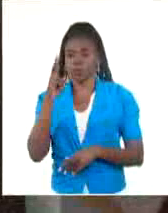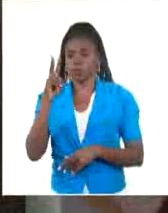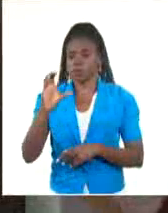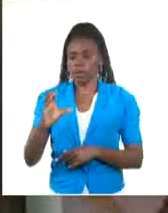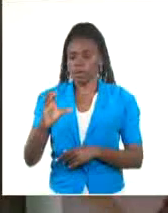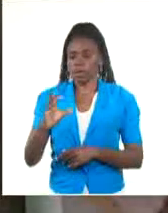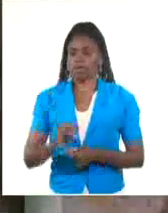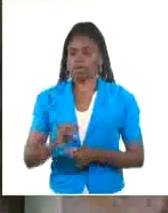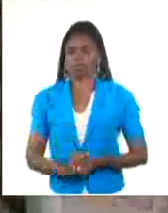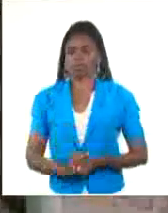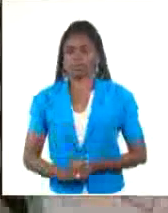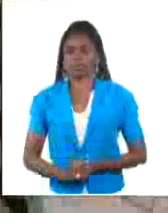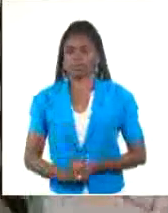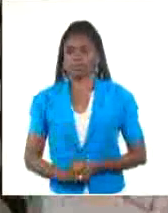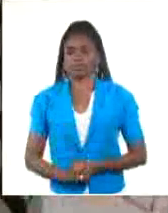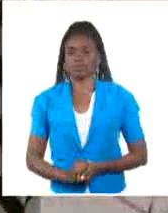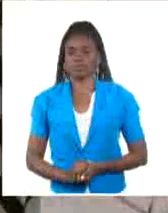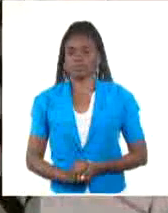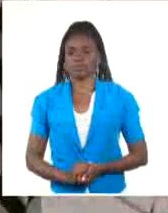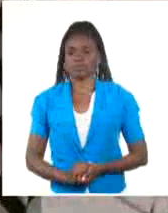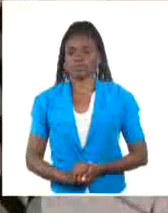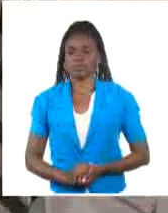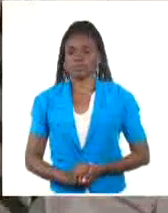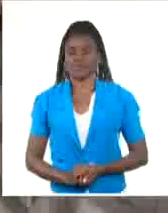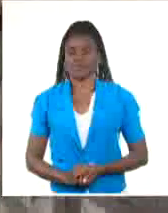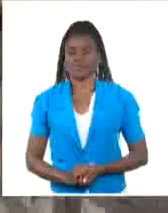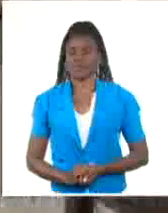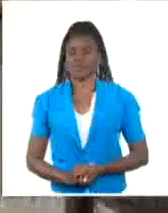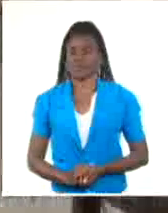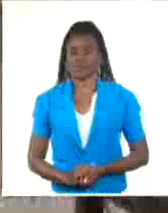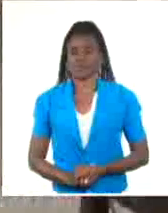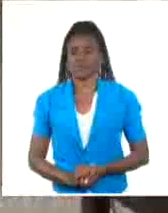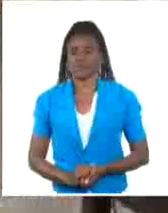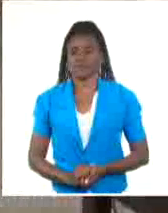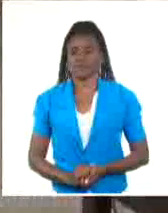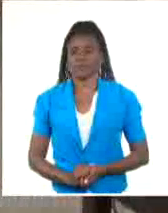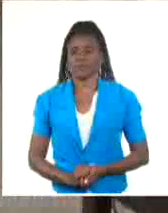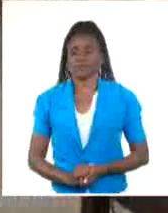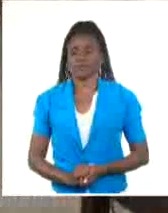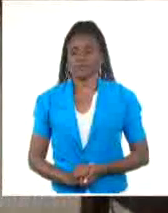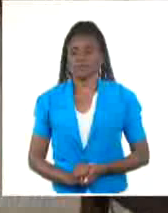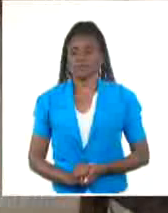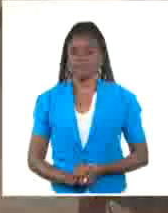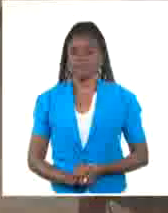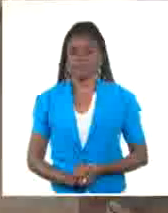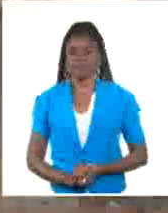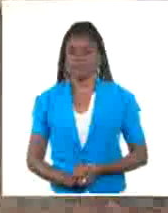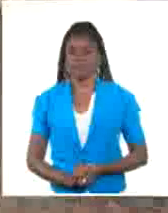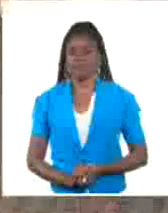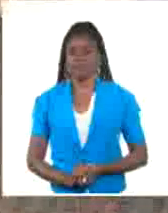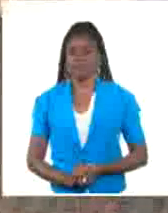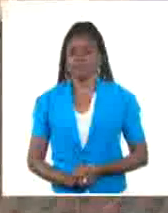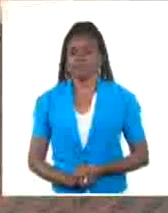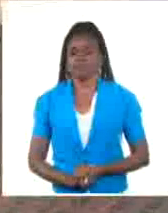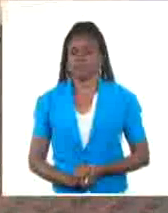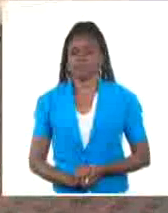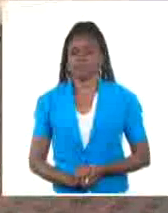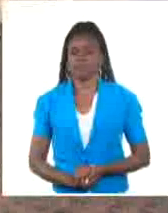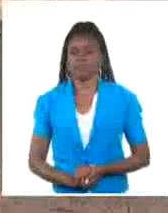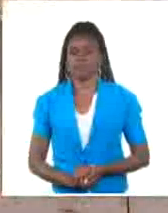Santo Domingo. Desde Villa Clara, Hilda Cárdenas Conlledo, Sistema Informativo de la Televisión Cubana.